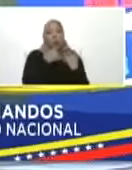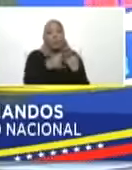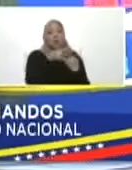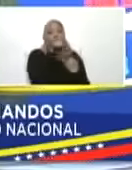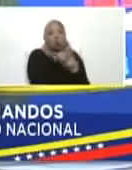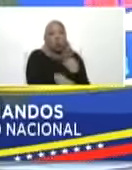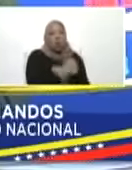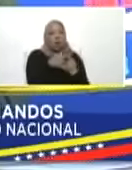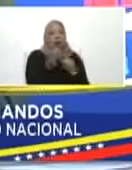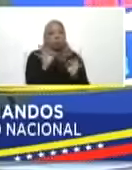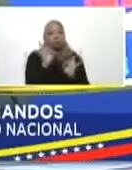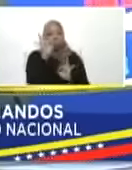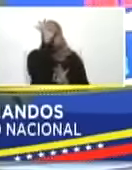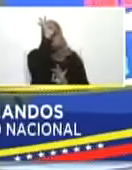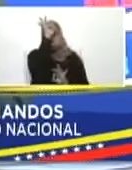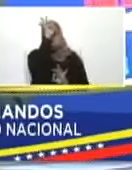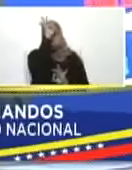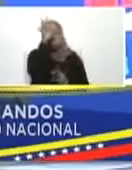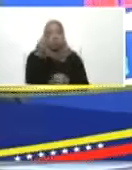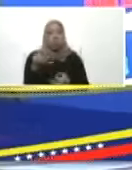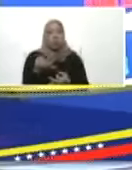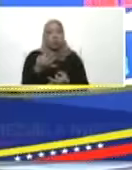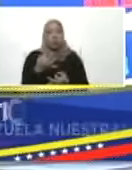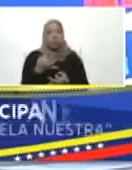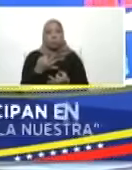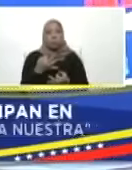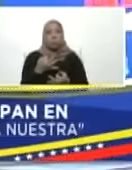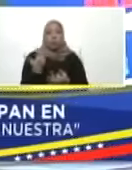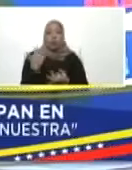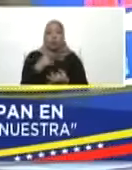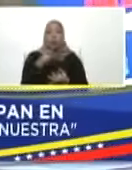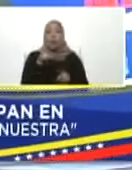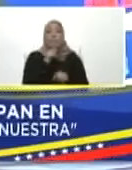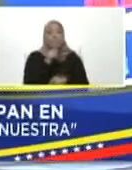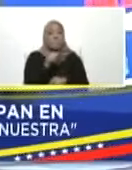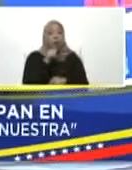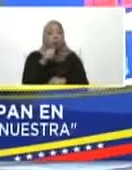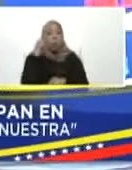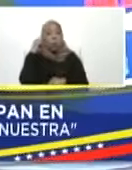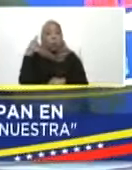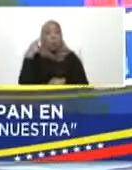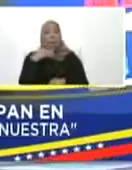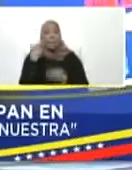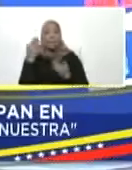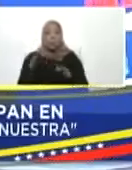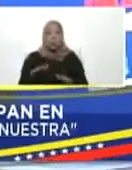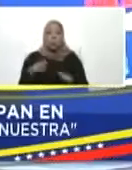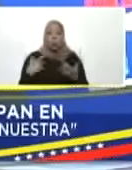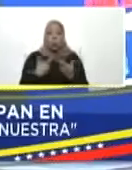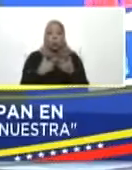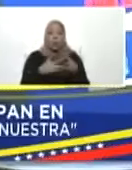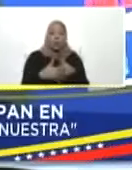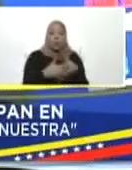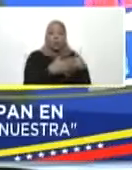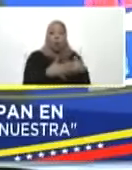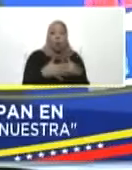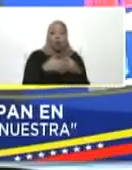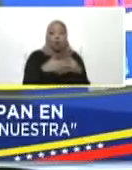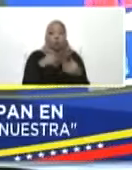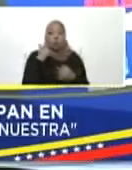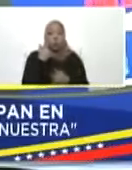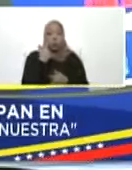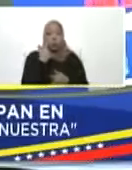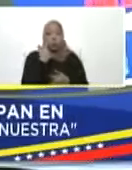funcional, sin escrúpulos, ese psicópata, fue puesto por el gobierno de Donald Trump